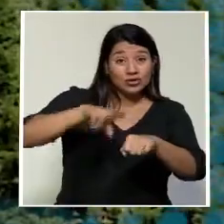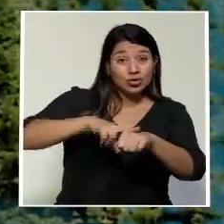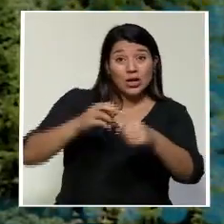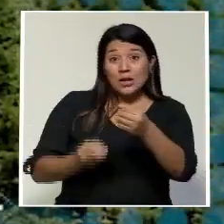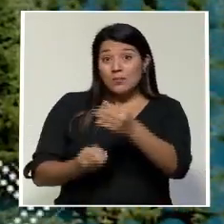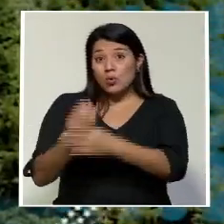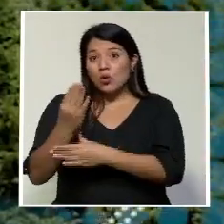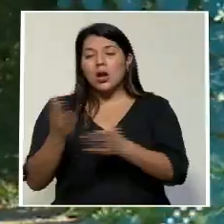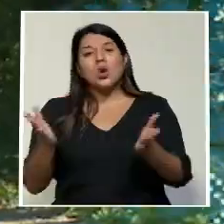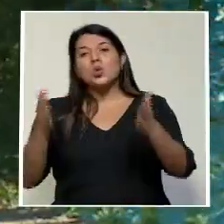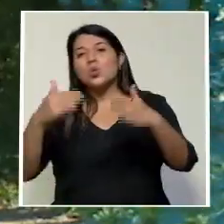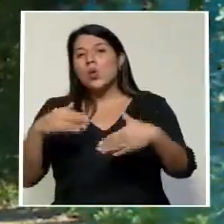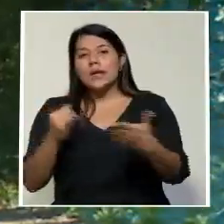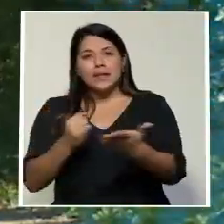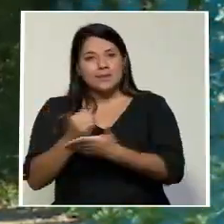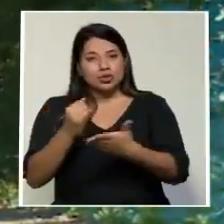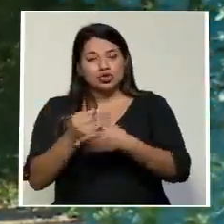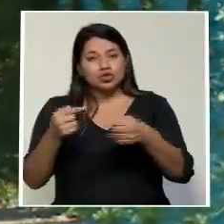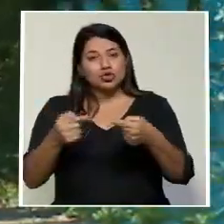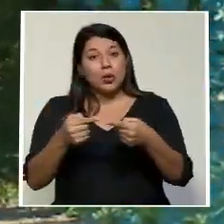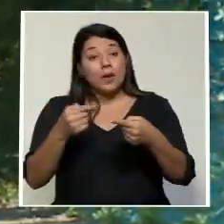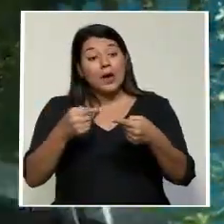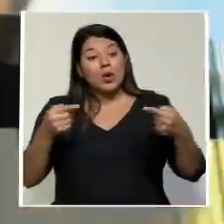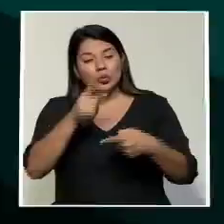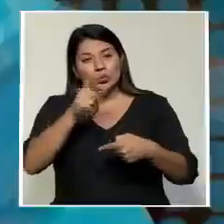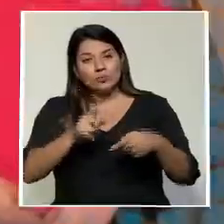investigaciones abiertas contra los responsables.